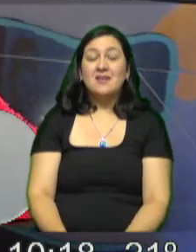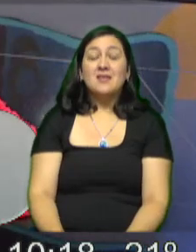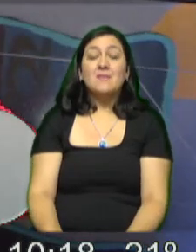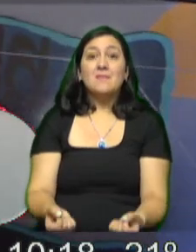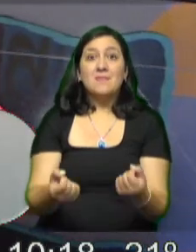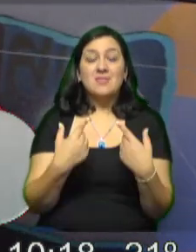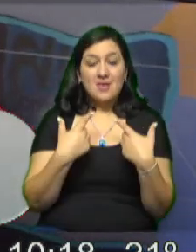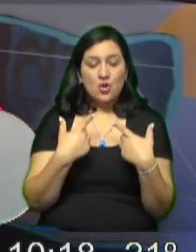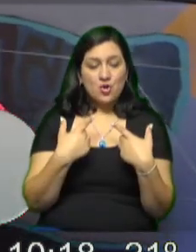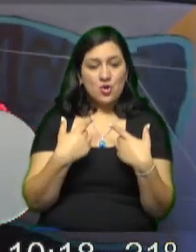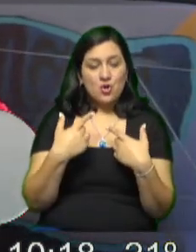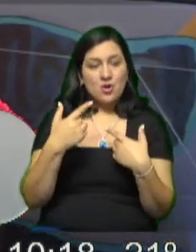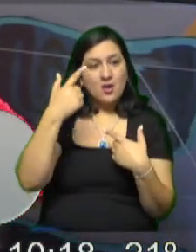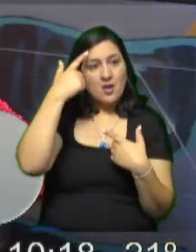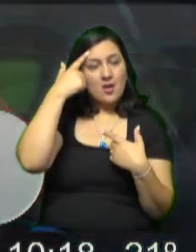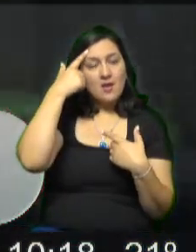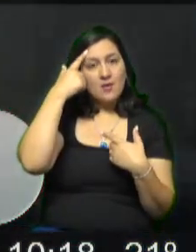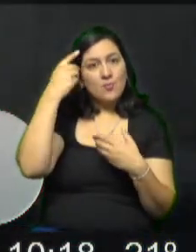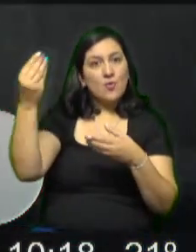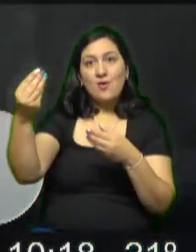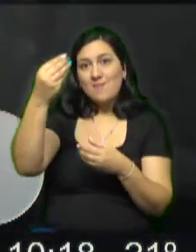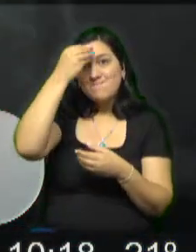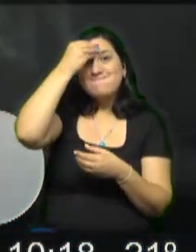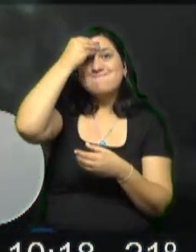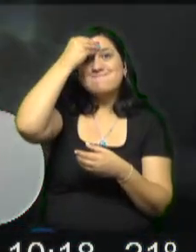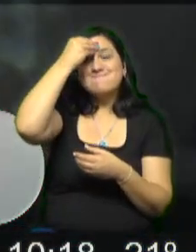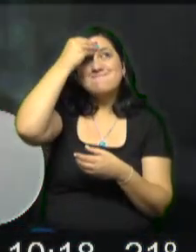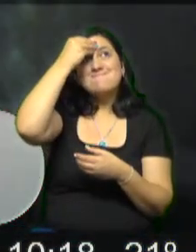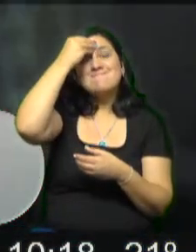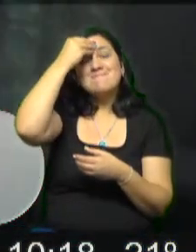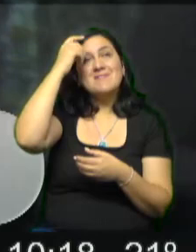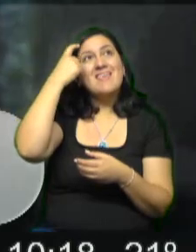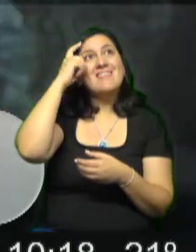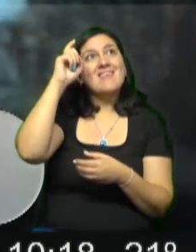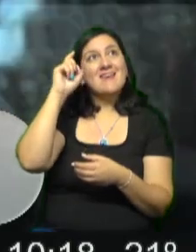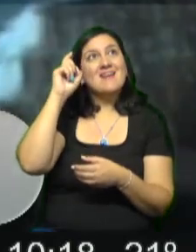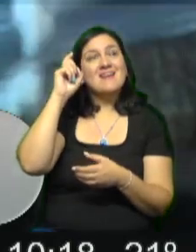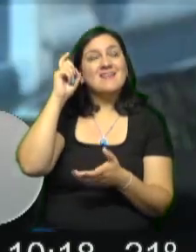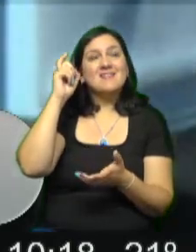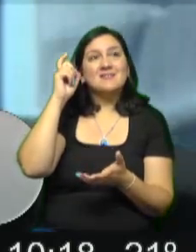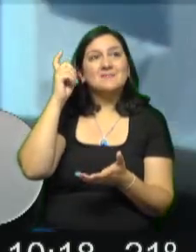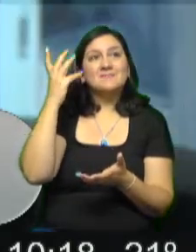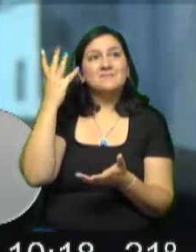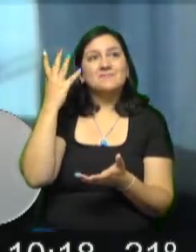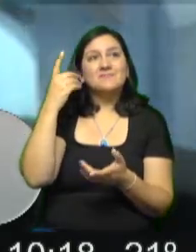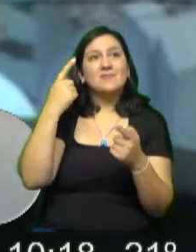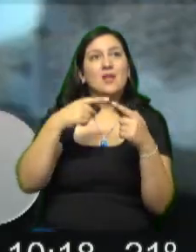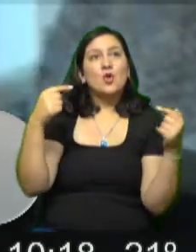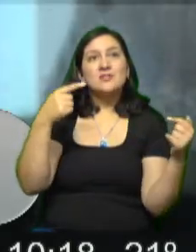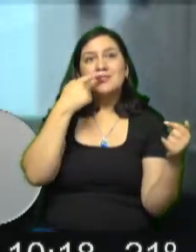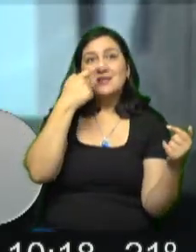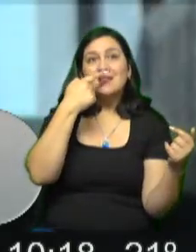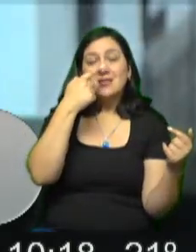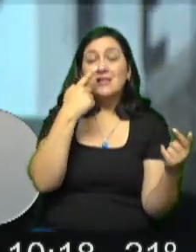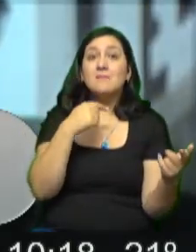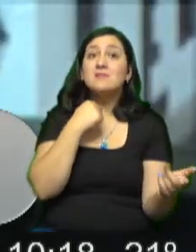el fondo de mi cabeza, no sé dónde, un sustrato ahí, una especie de cosa muy interesante que me